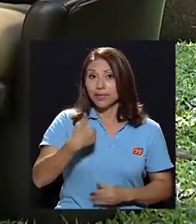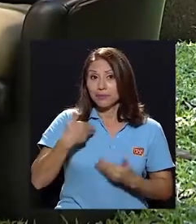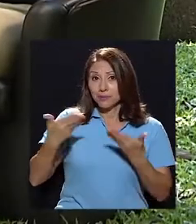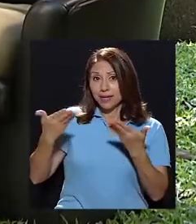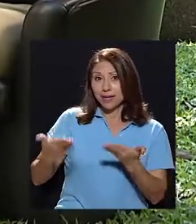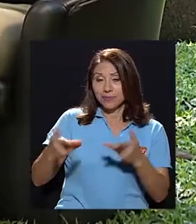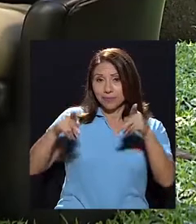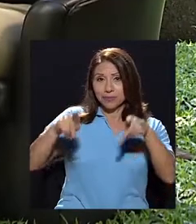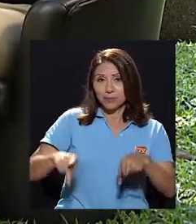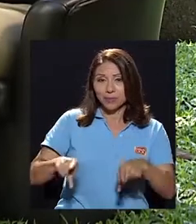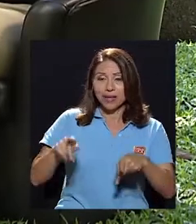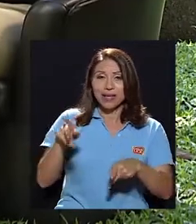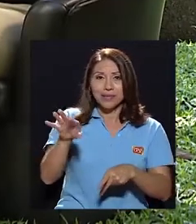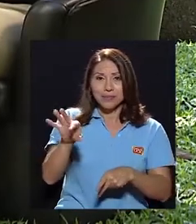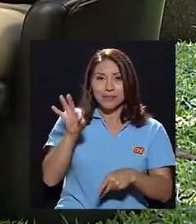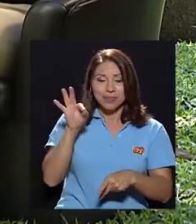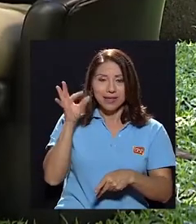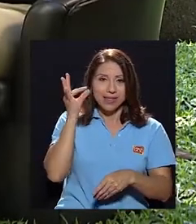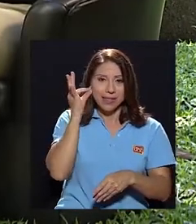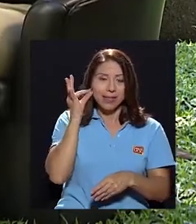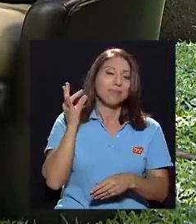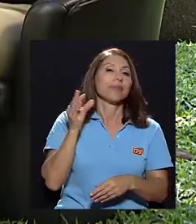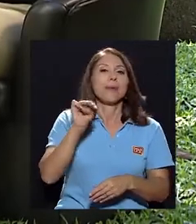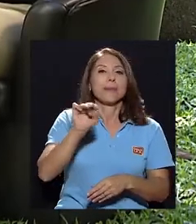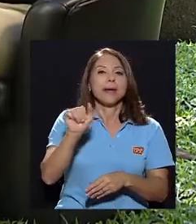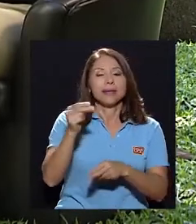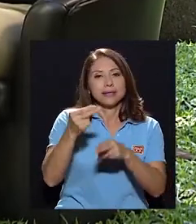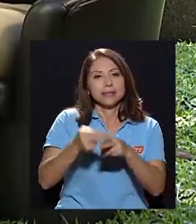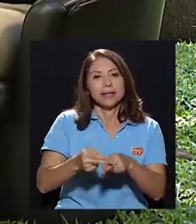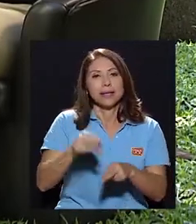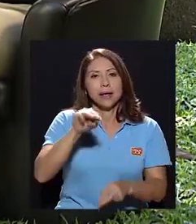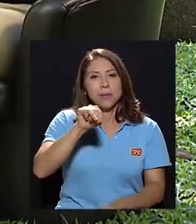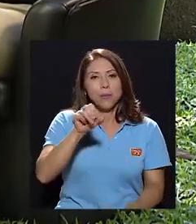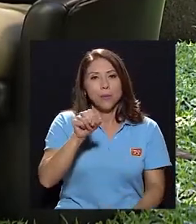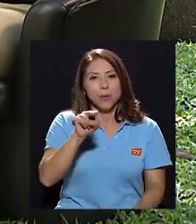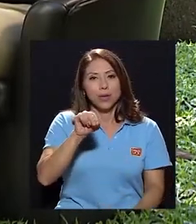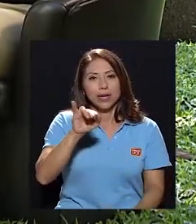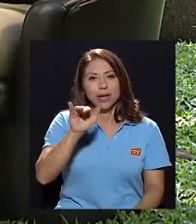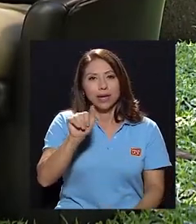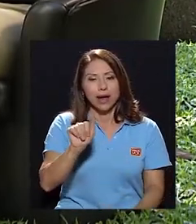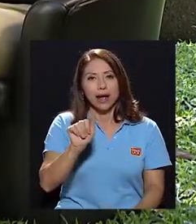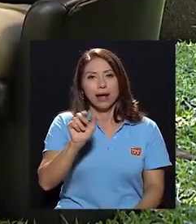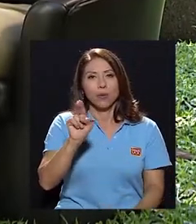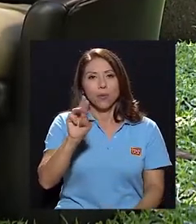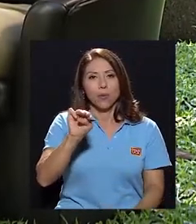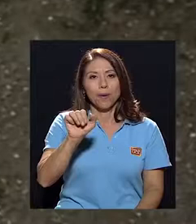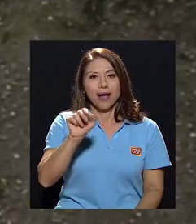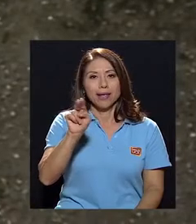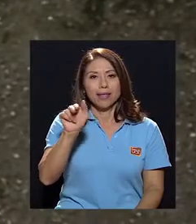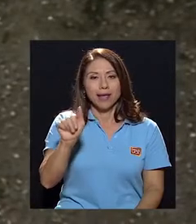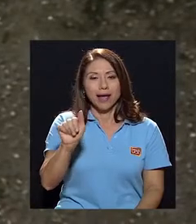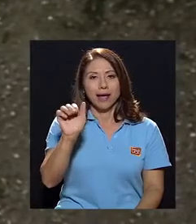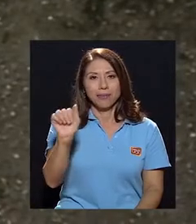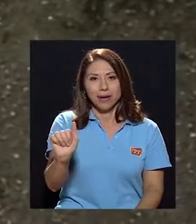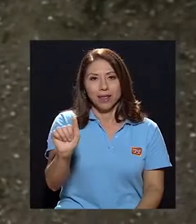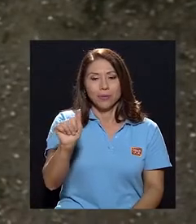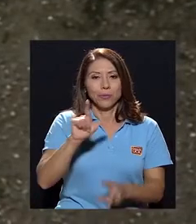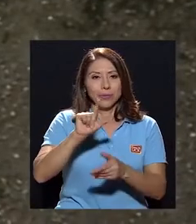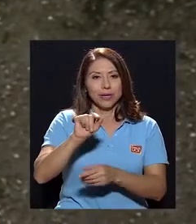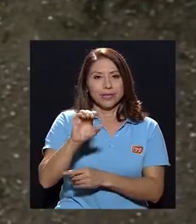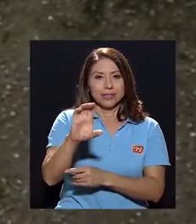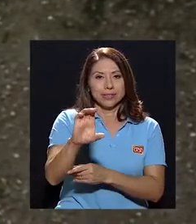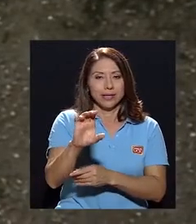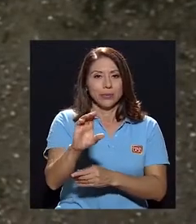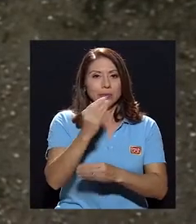contamos con nuestra invitada, quien es la magíster Mónica Umaña Alvarado, quien es licenciada